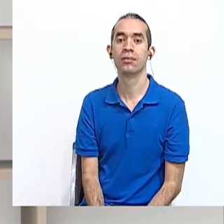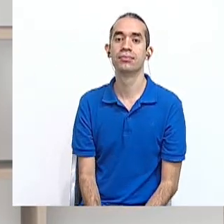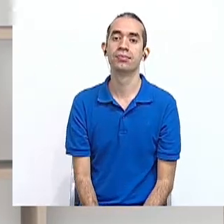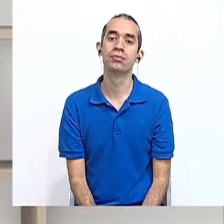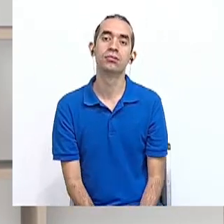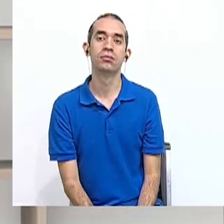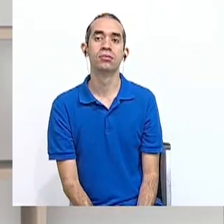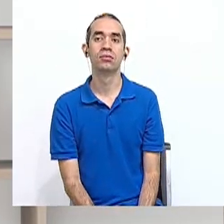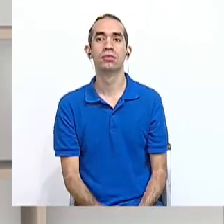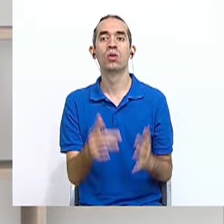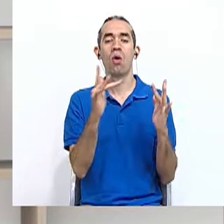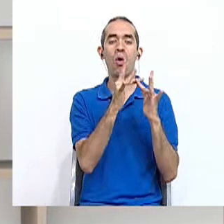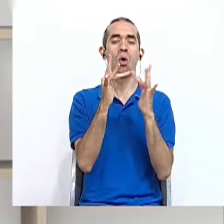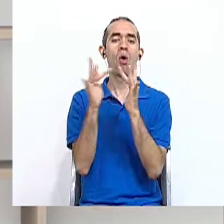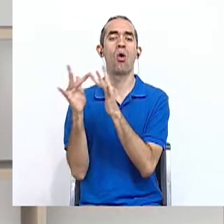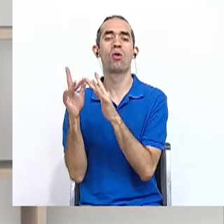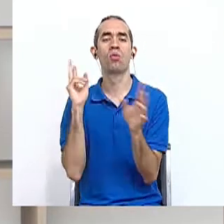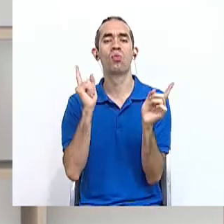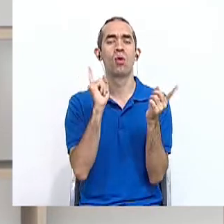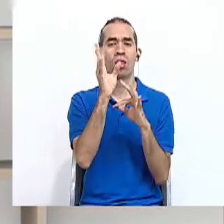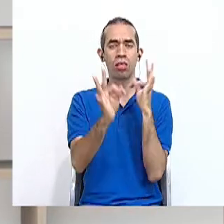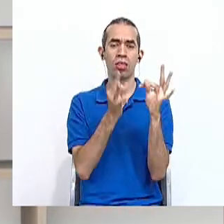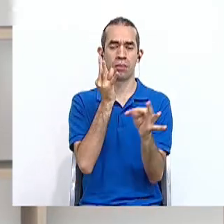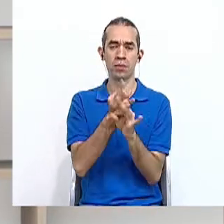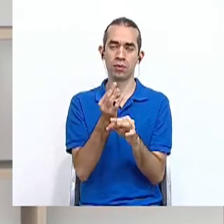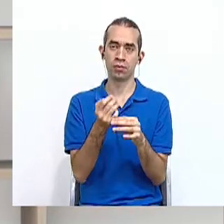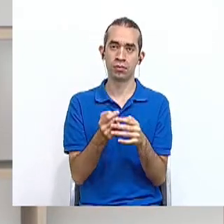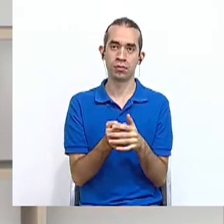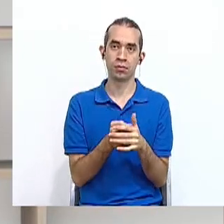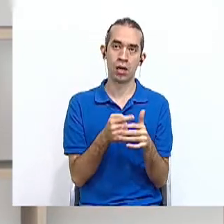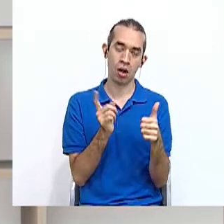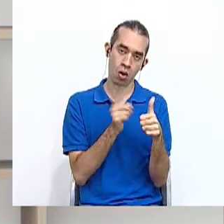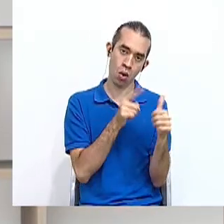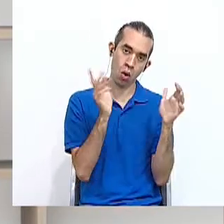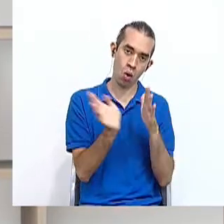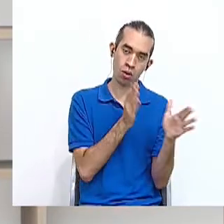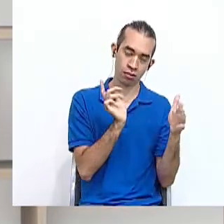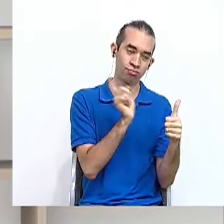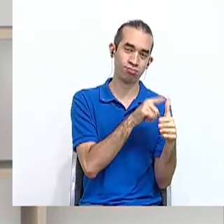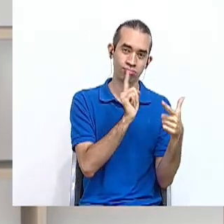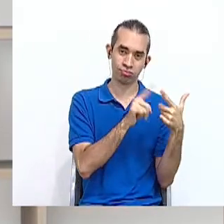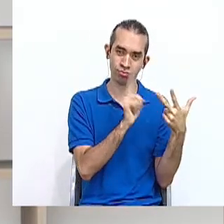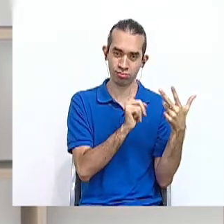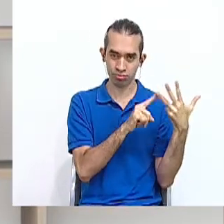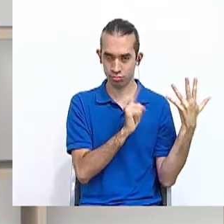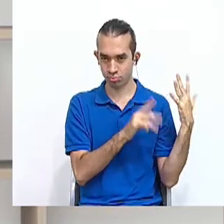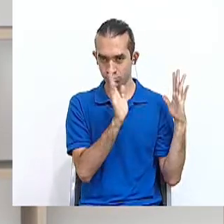¿Qué conectores existen? Existen los conectores de orden, como en este caso.